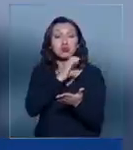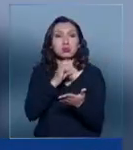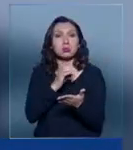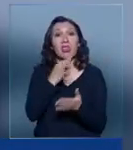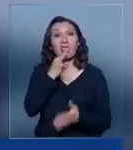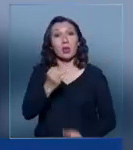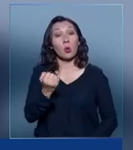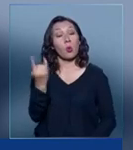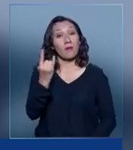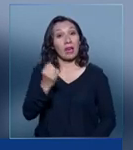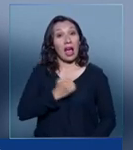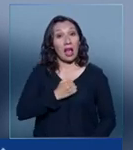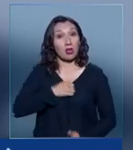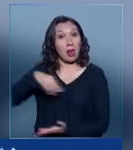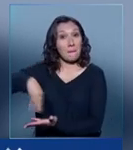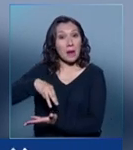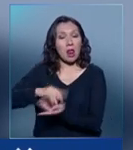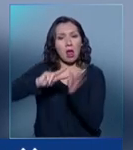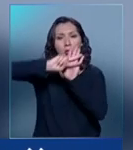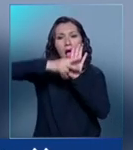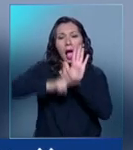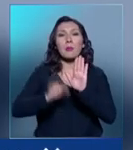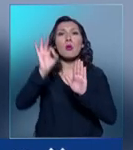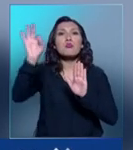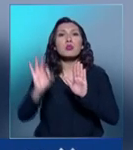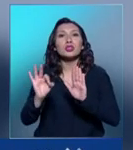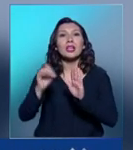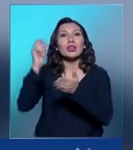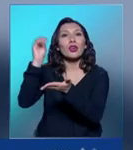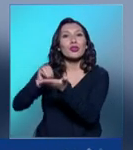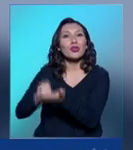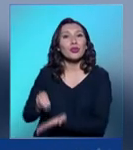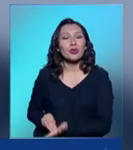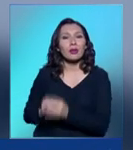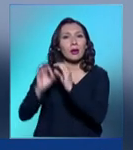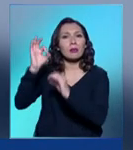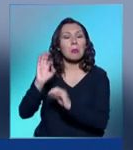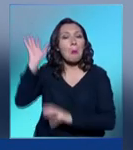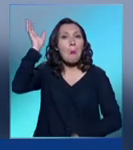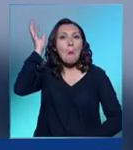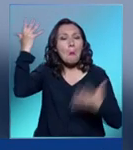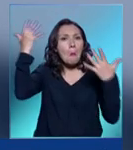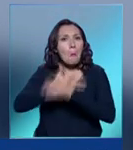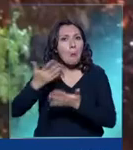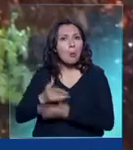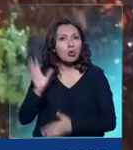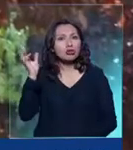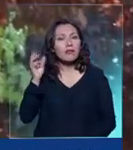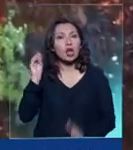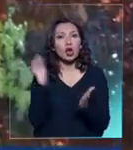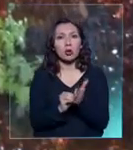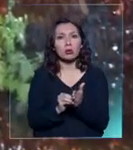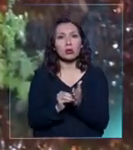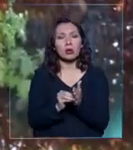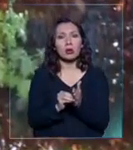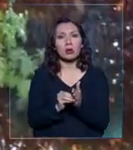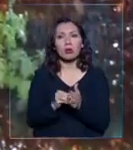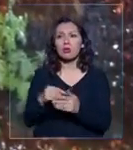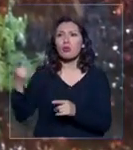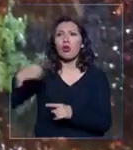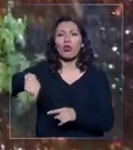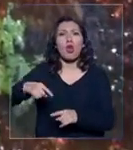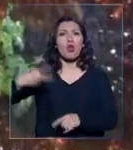Universidad Católica del Maule habría modificado el porcentaje de las evaluaciones y que nunca supo de sus notas. Tuve una negativa por todos